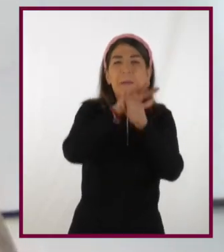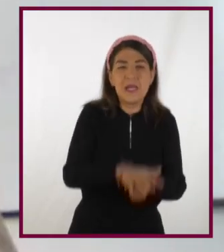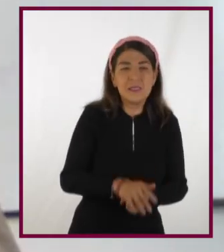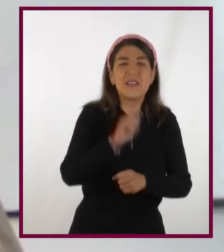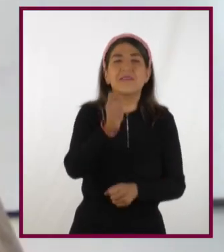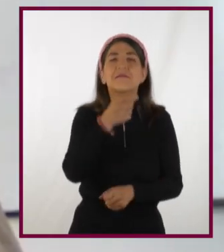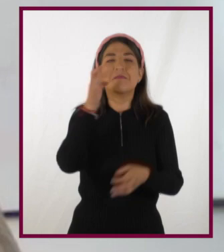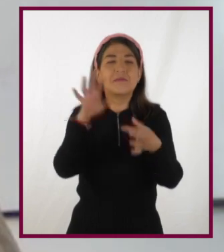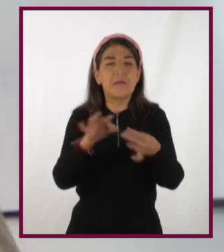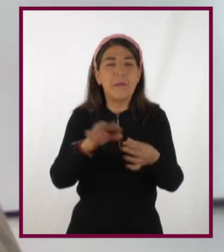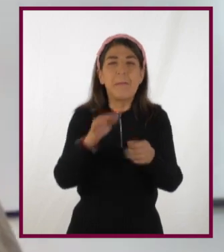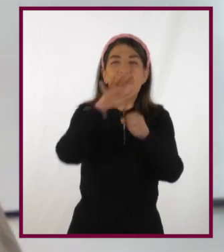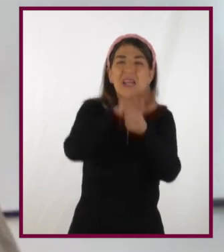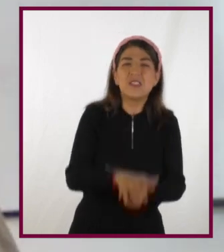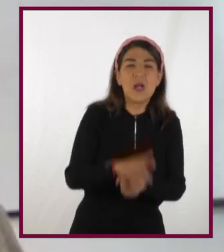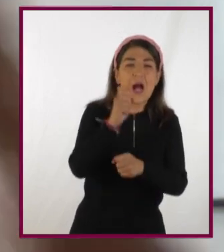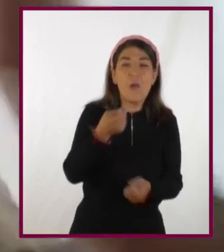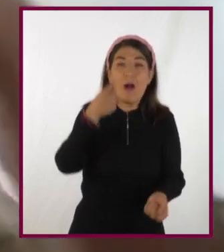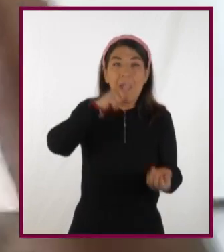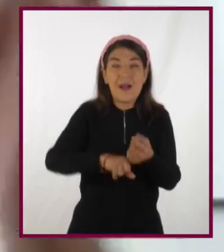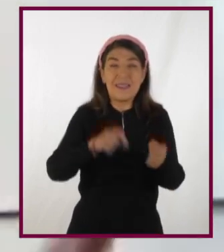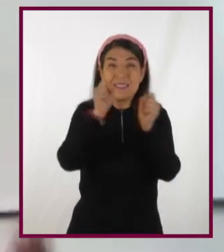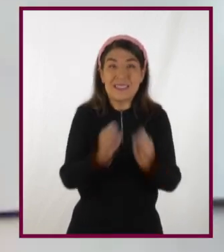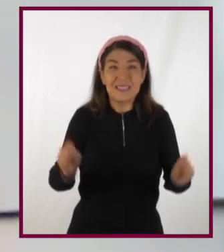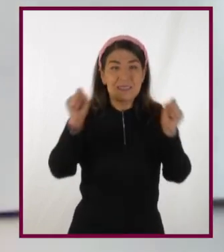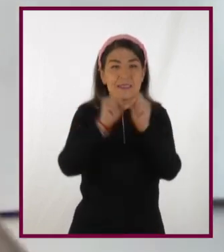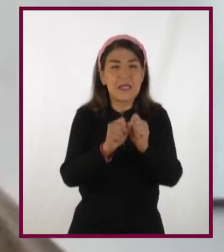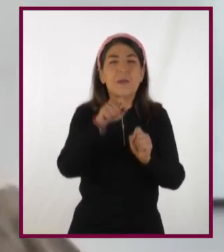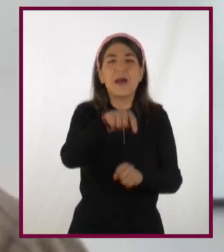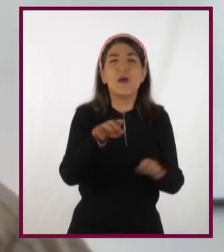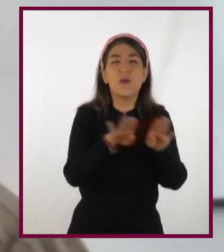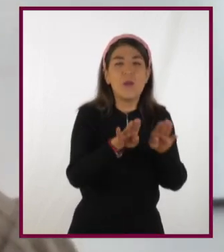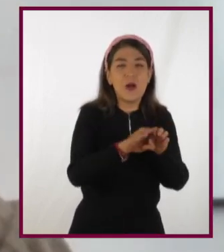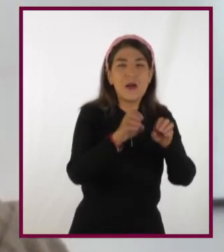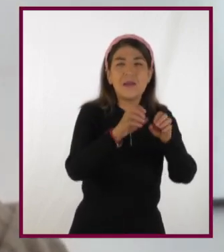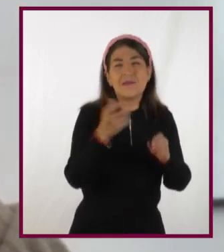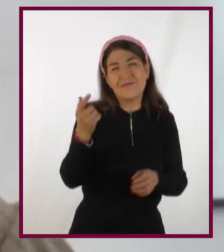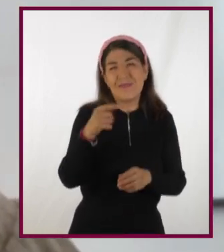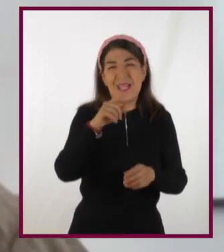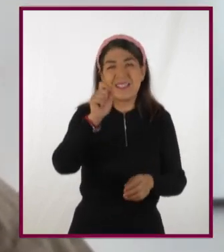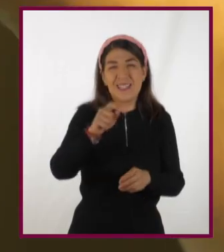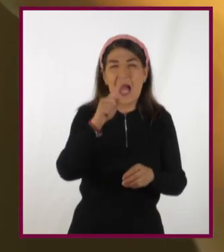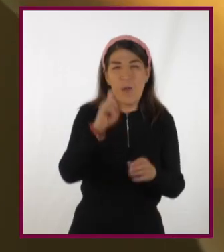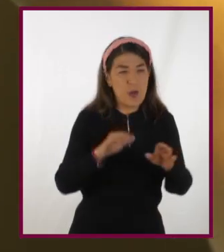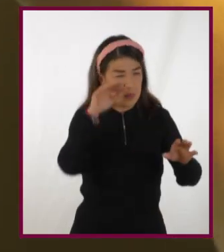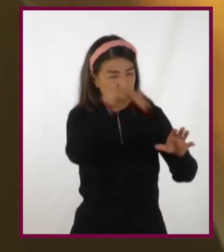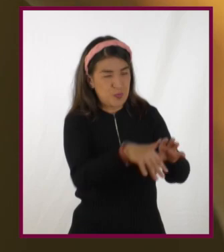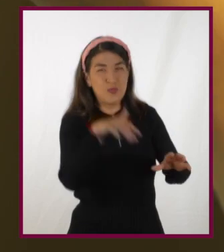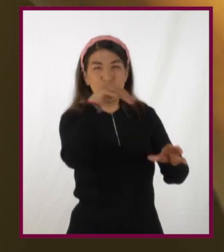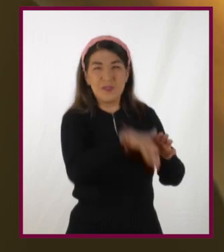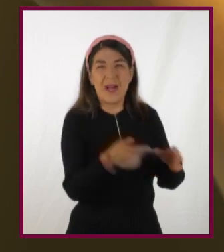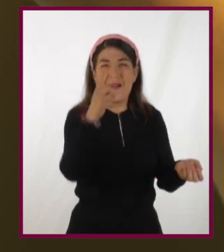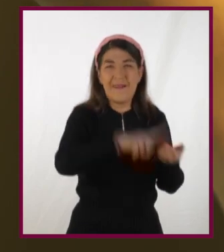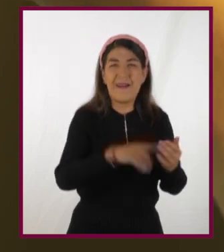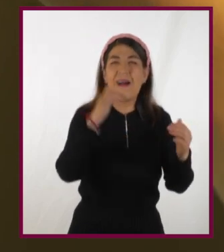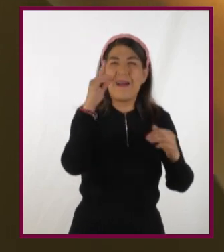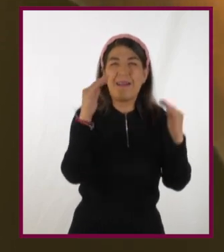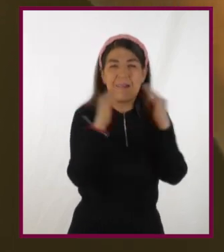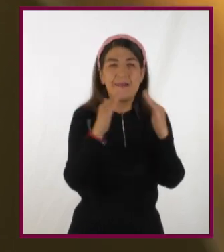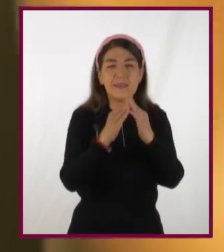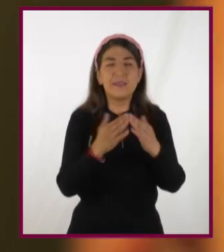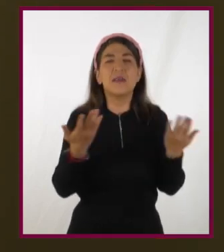nos referimos o solemos referirnos a presión de agua dentro de nuestro sistema de cañerías en la casa, nos referimos